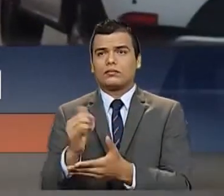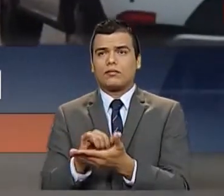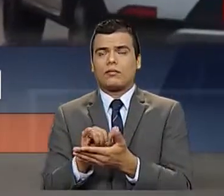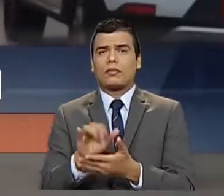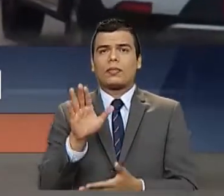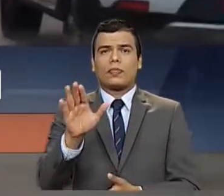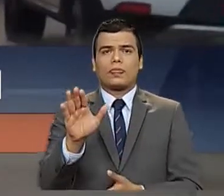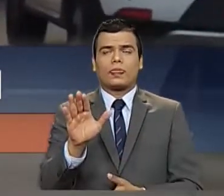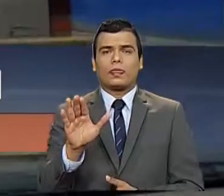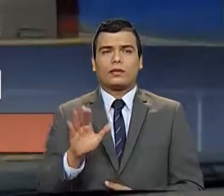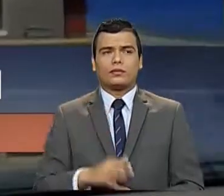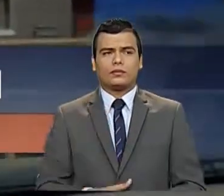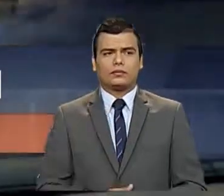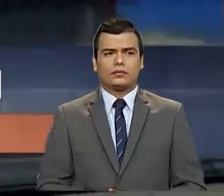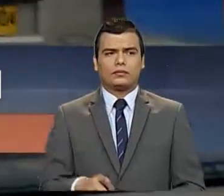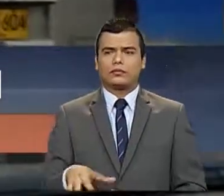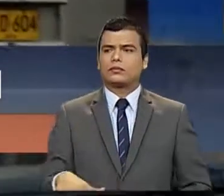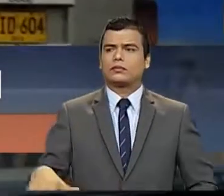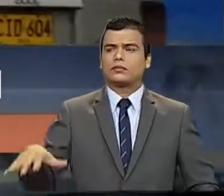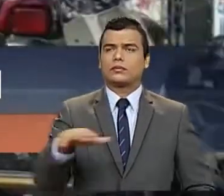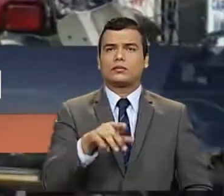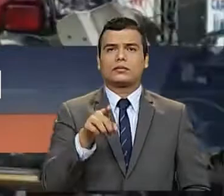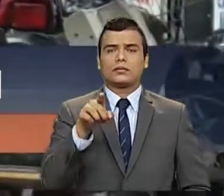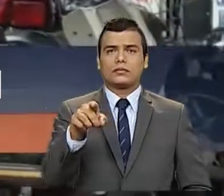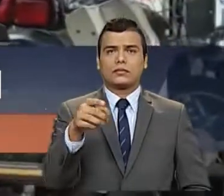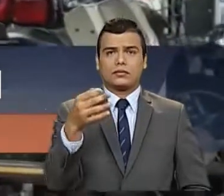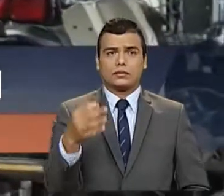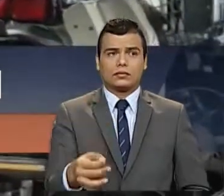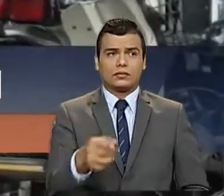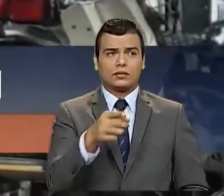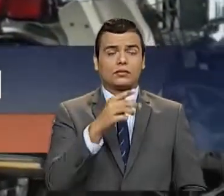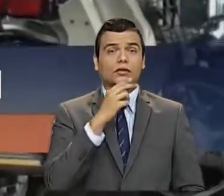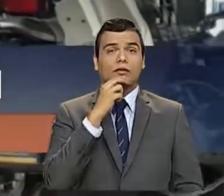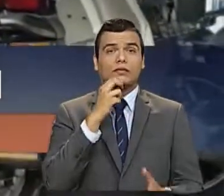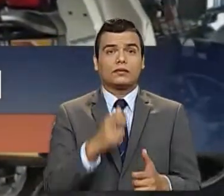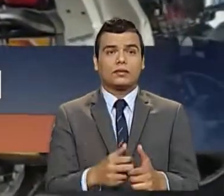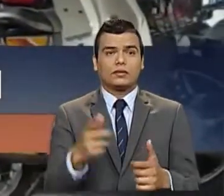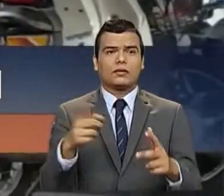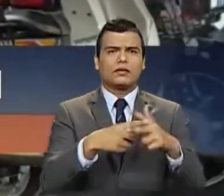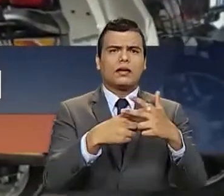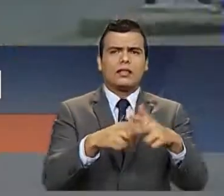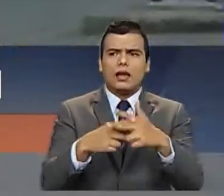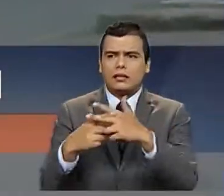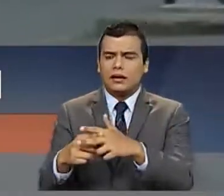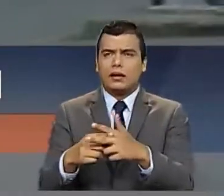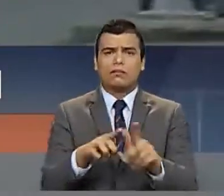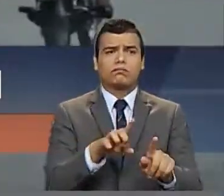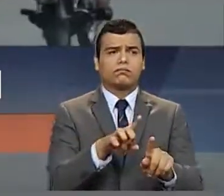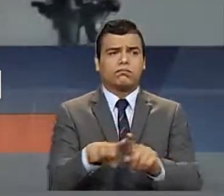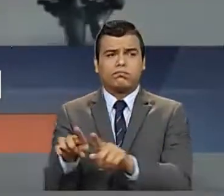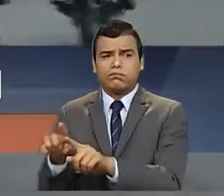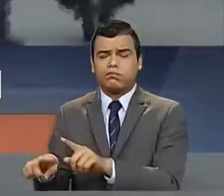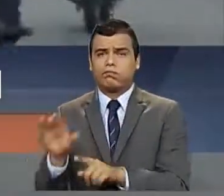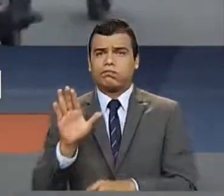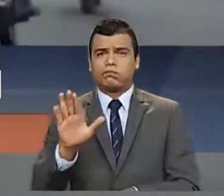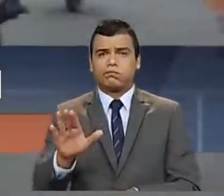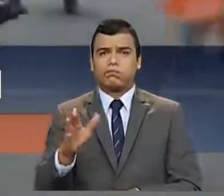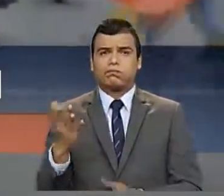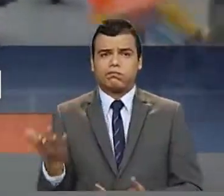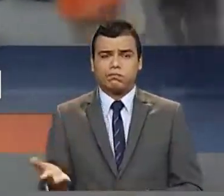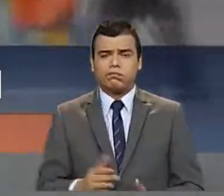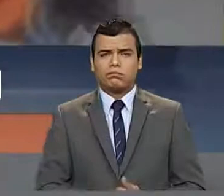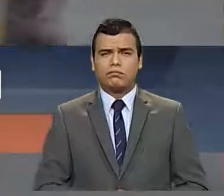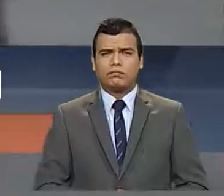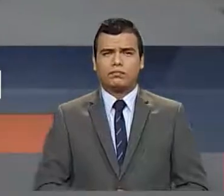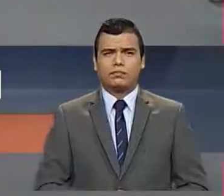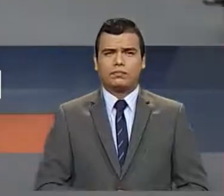parqueo en cada calle, sin embargo, no todas son legales. A esto se suma los talleres improvisados de mecánica que ocupan andenes, convirtiéndose así